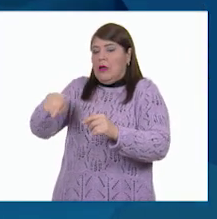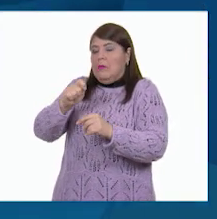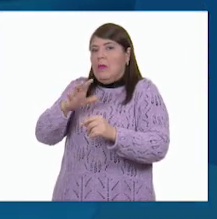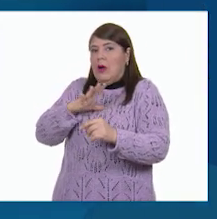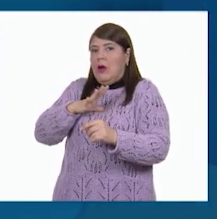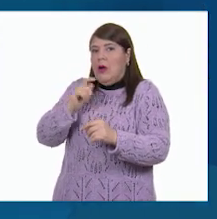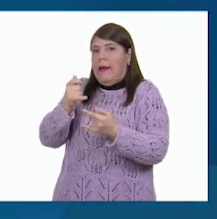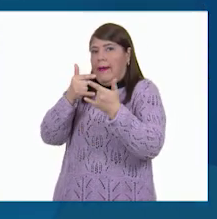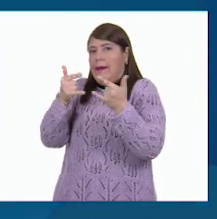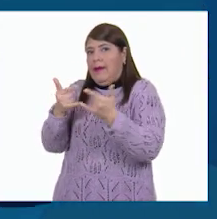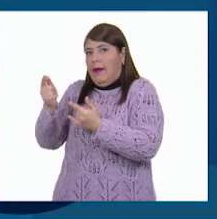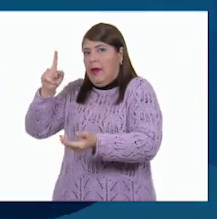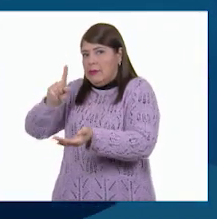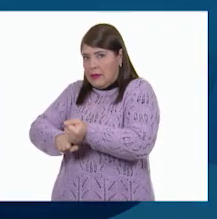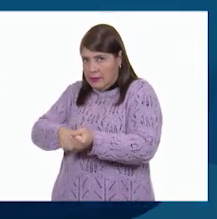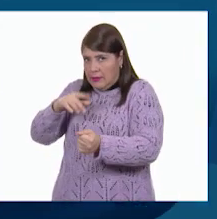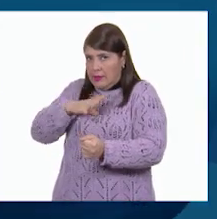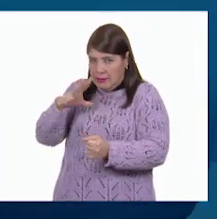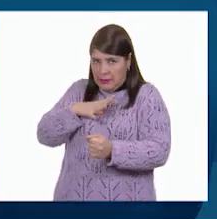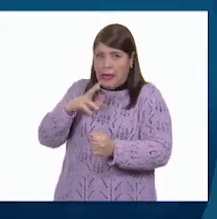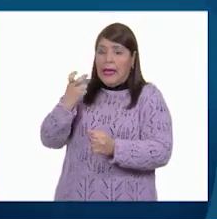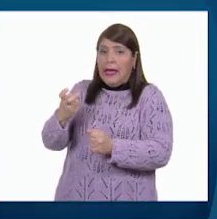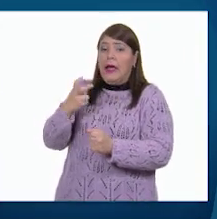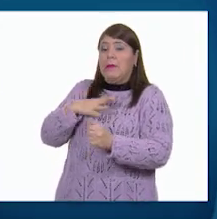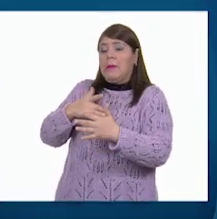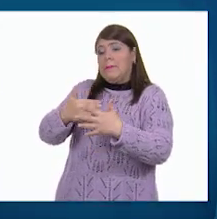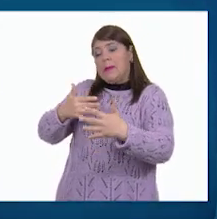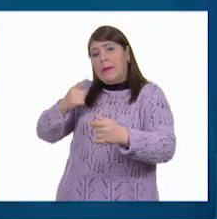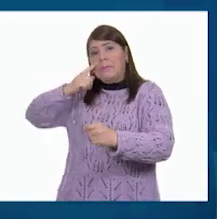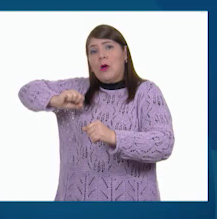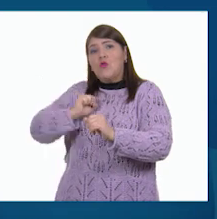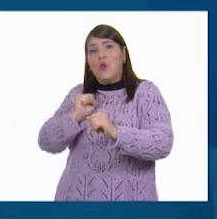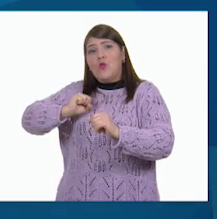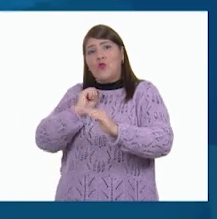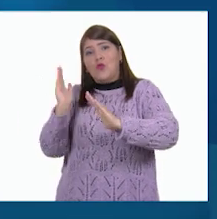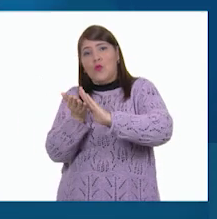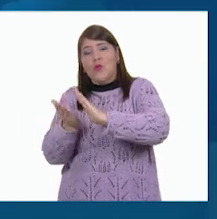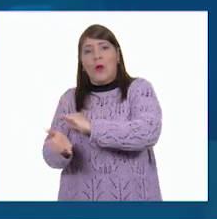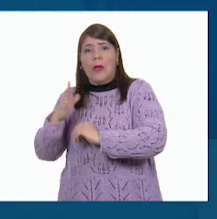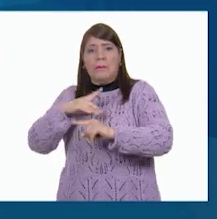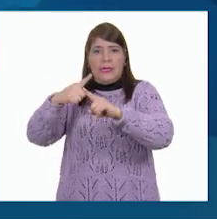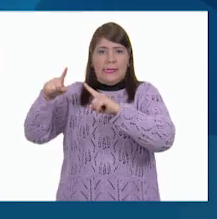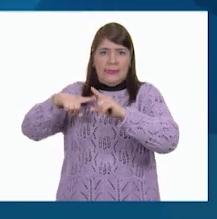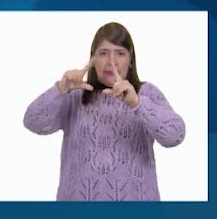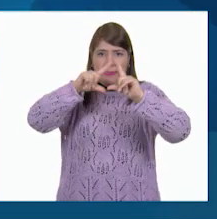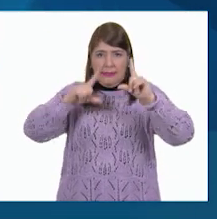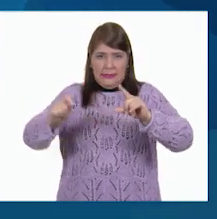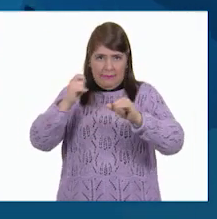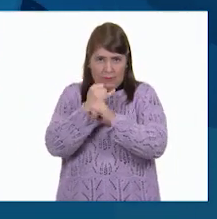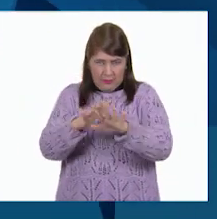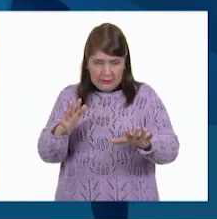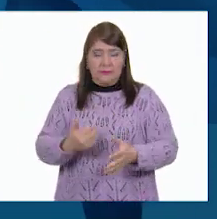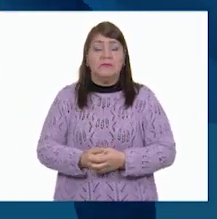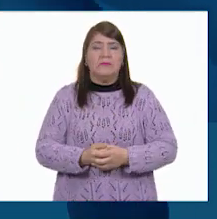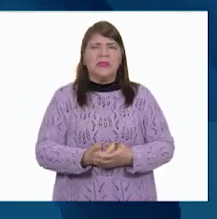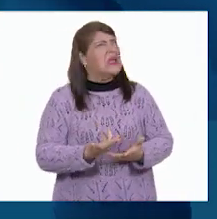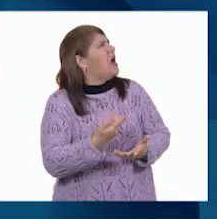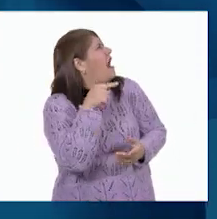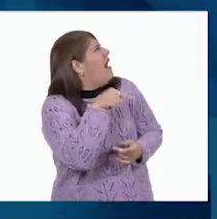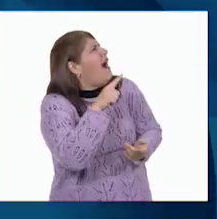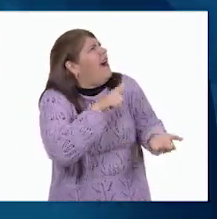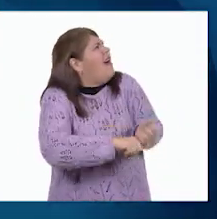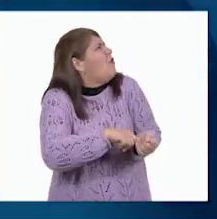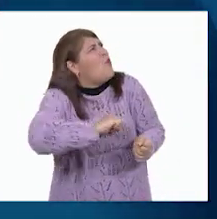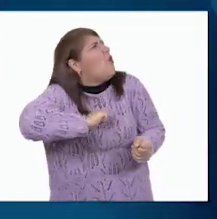porque actualmente ese lugar es el Archivo General de la Nación. ¡Wow! ¿Y ahí qué se hace, maestra? ¿Qué se